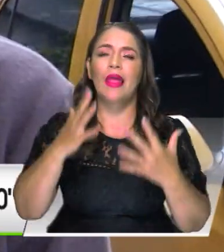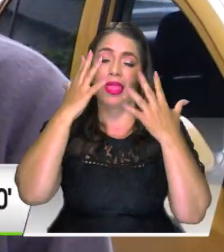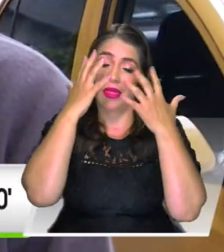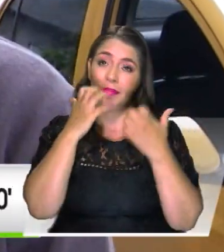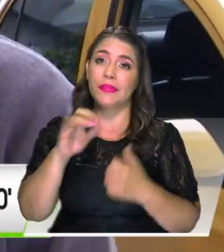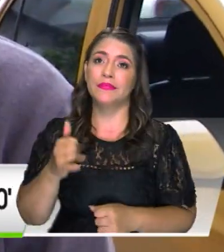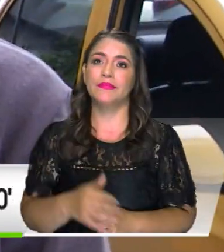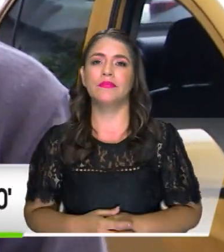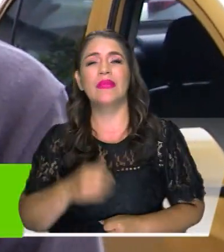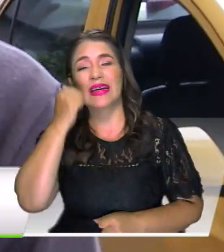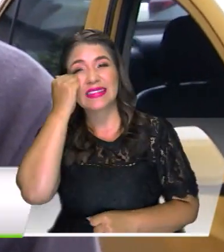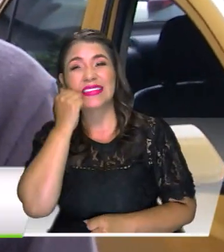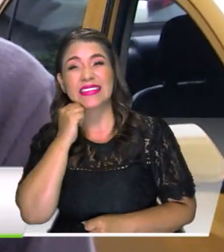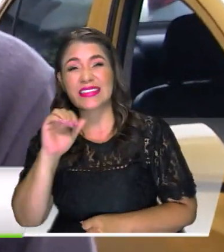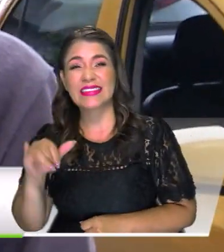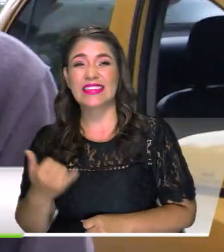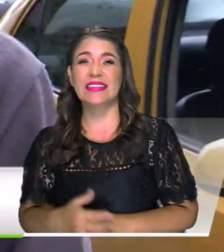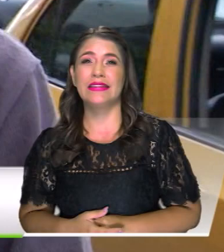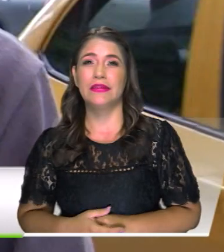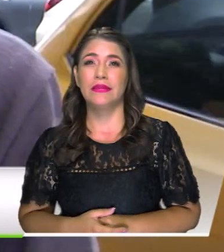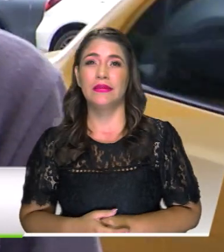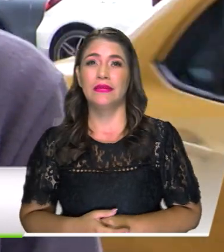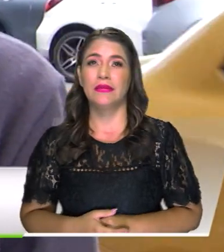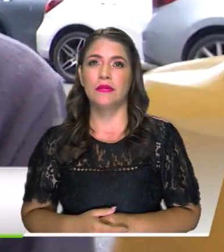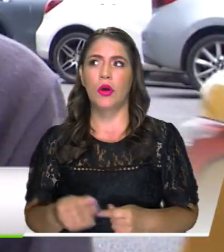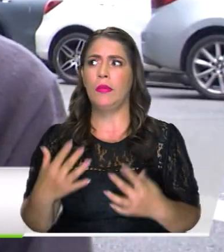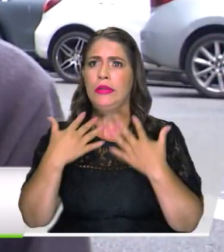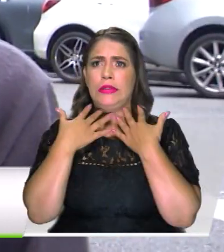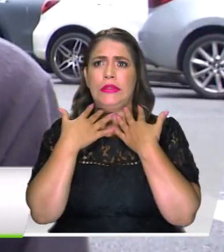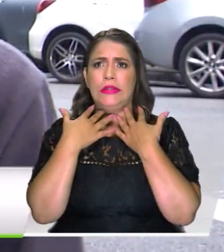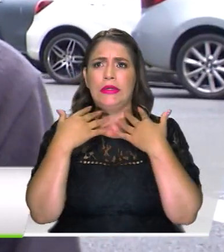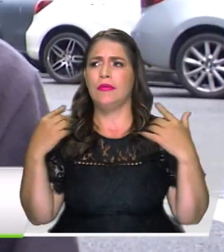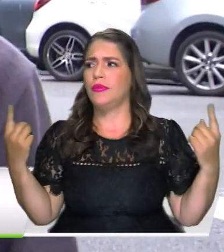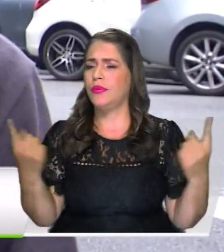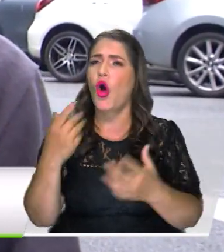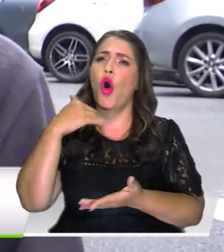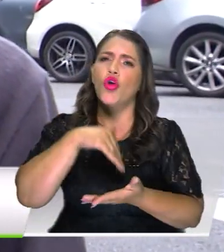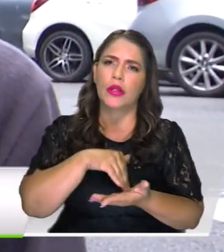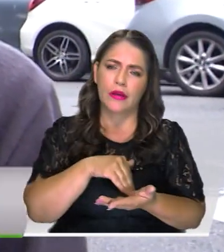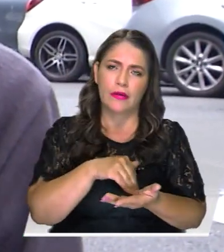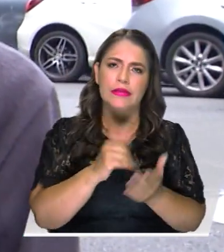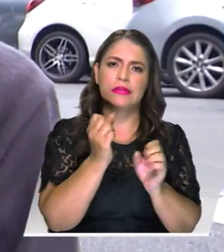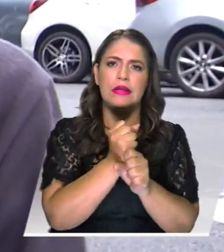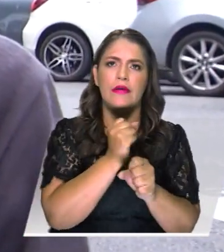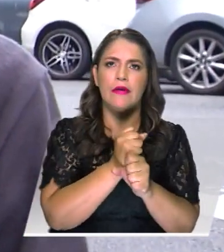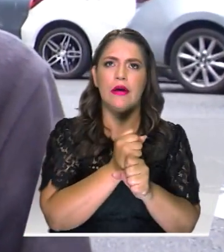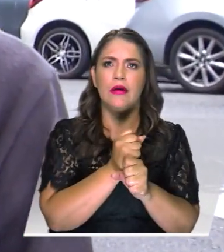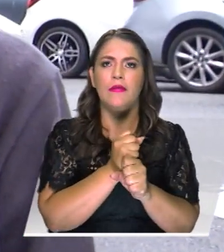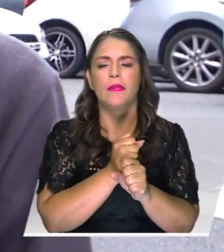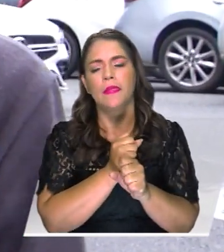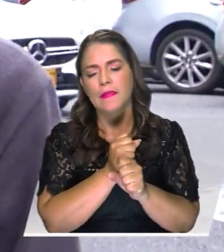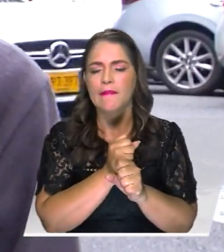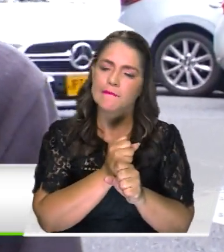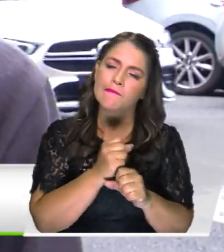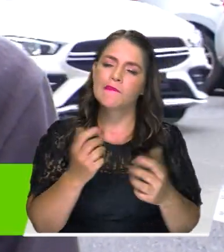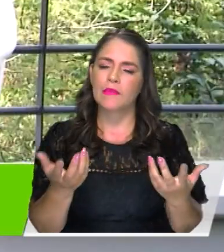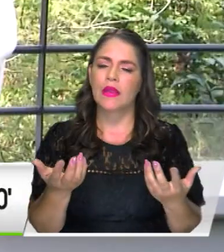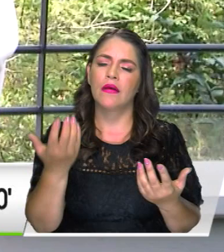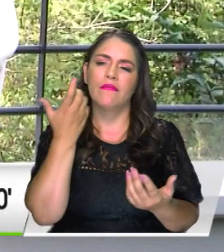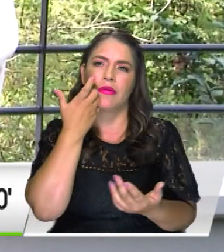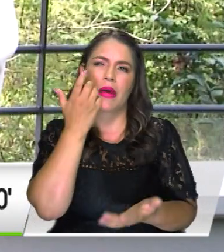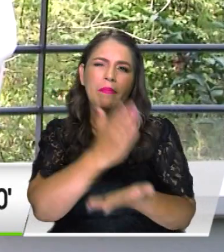tristeza o cómo es a presión que se tiene al volver a la rutina puede como desencadenar todas estas enfermedades